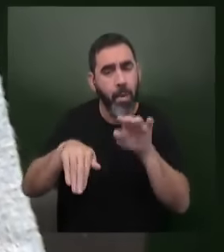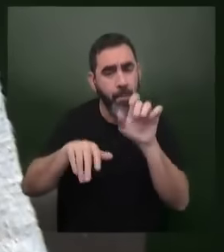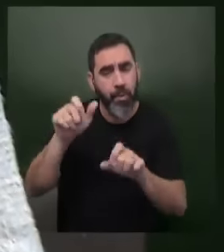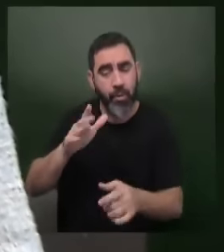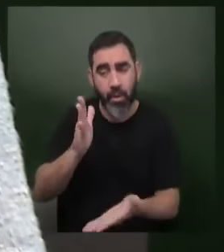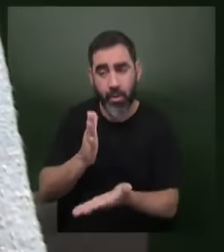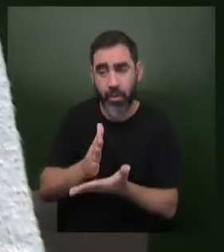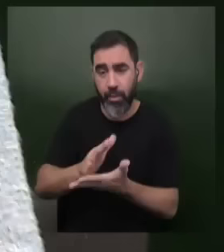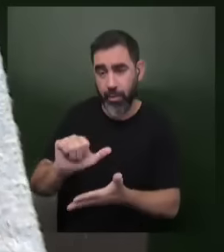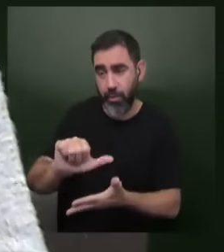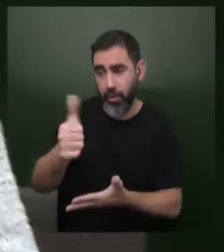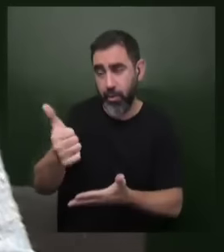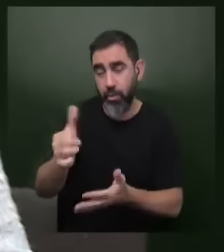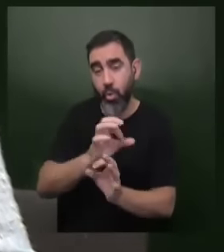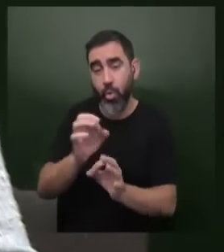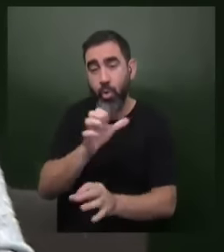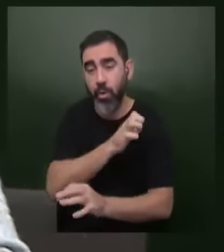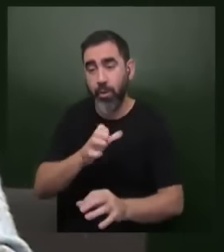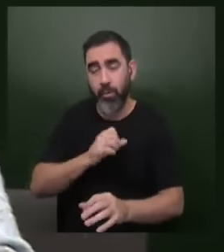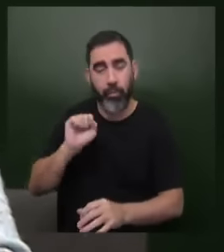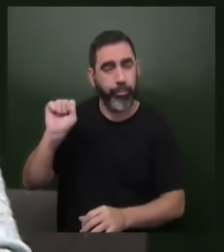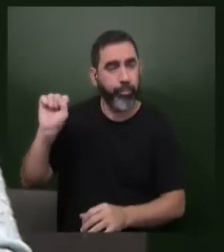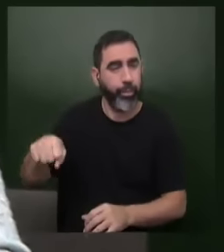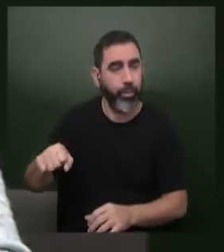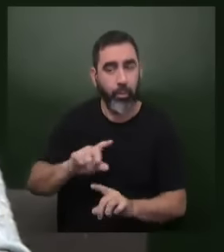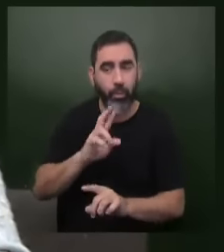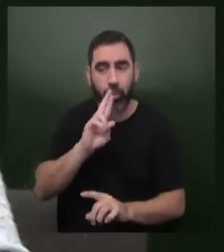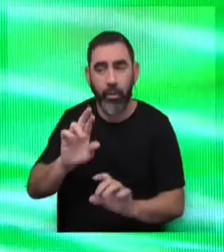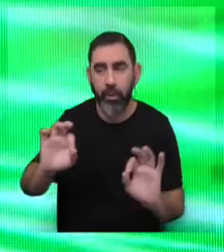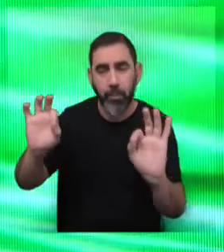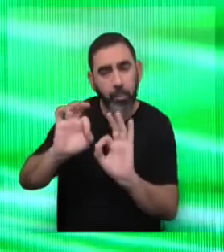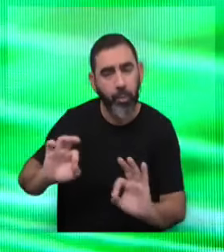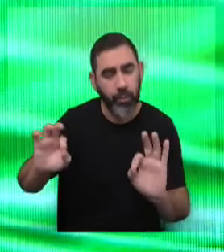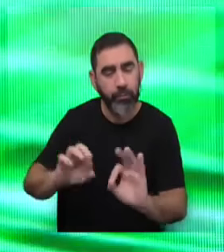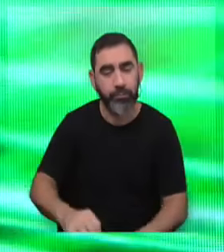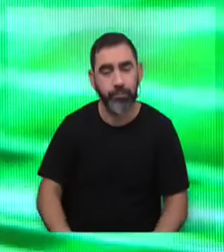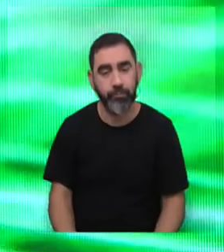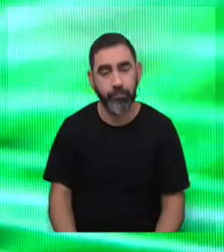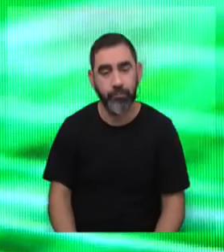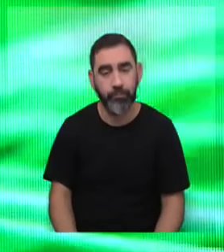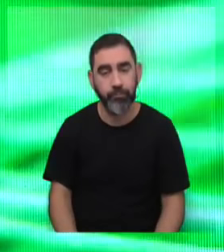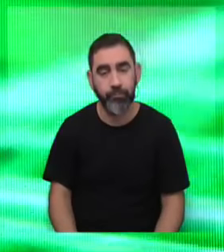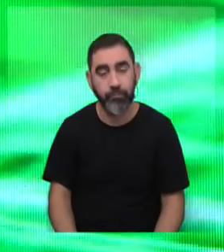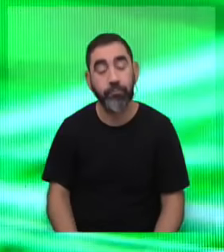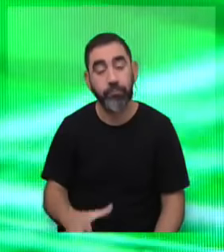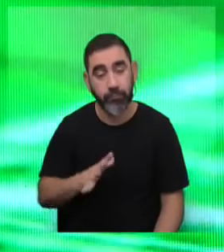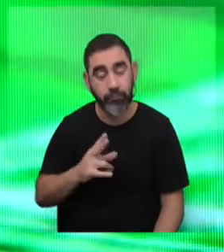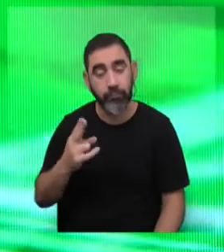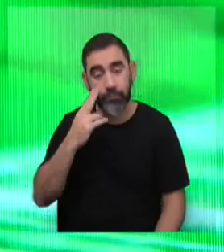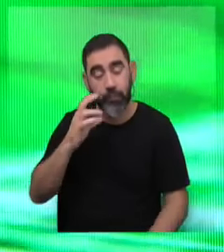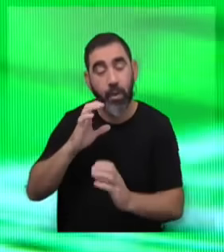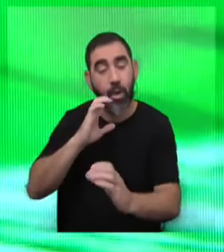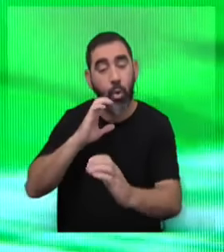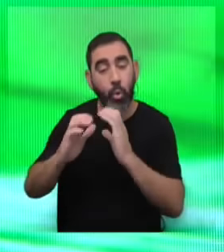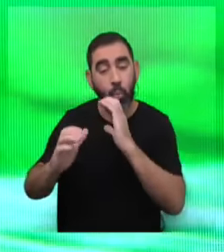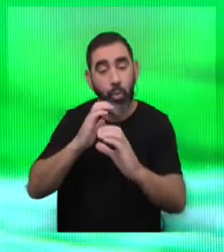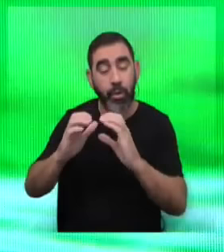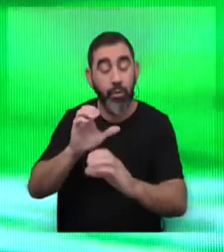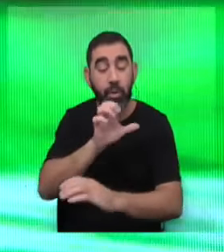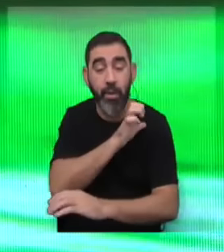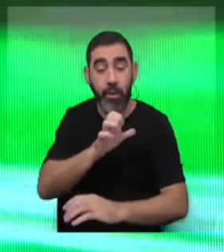derechos y o el estado no sabe escuchar y responder hay sin duda un problema de comunicación entre el